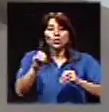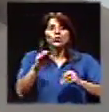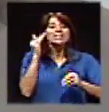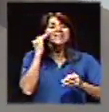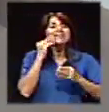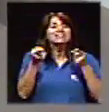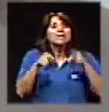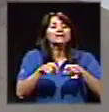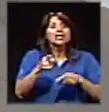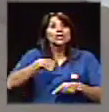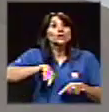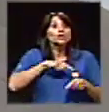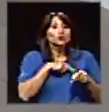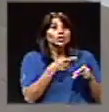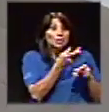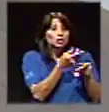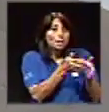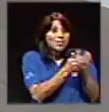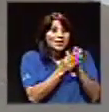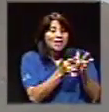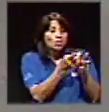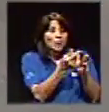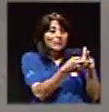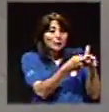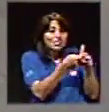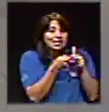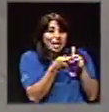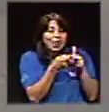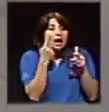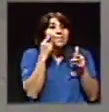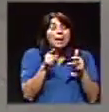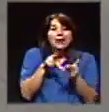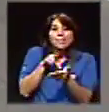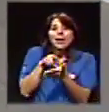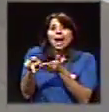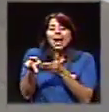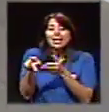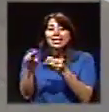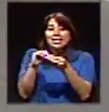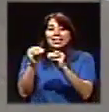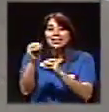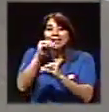intereses. Estamos pidiendo plata para pagar intereses. En una familia eso es quiebra segura.